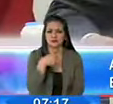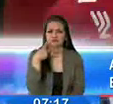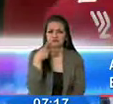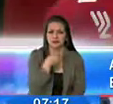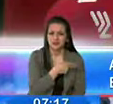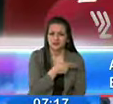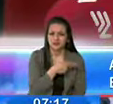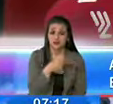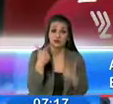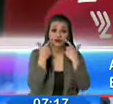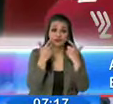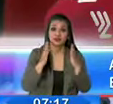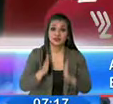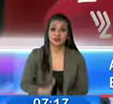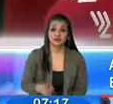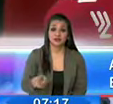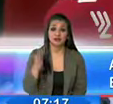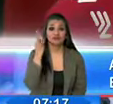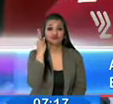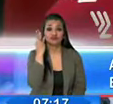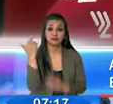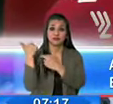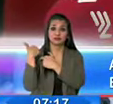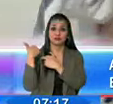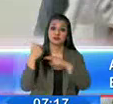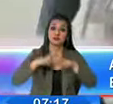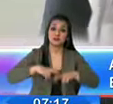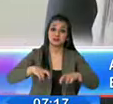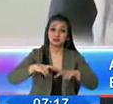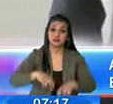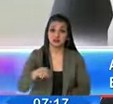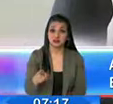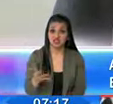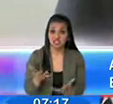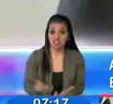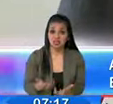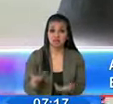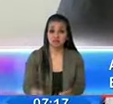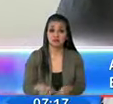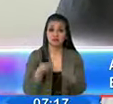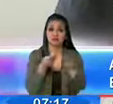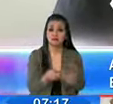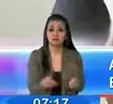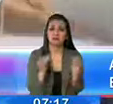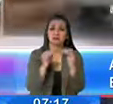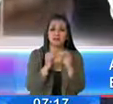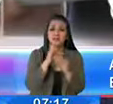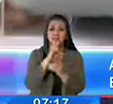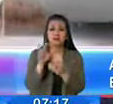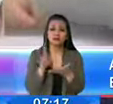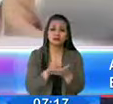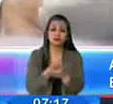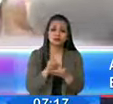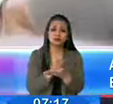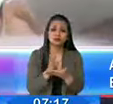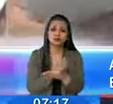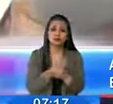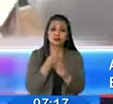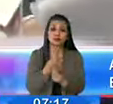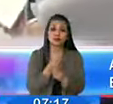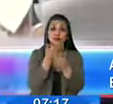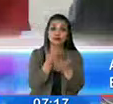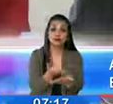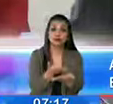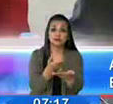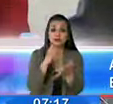la fiscal subrogante que investiga el caso desea, ellos pueden presentar las más de 300 hojas del supuesto informe de